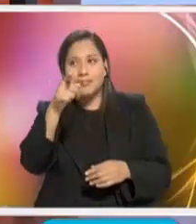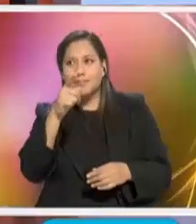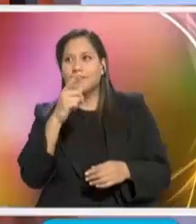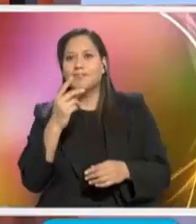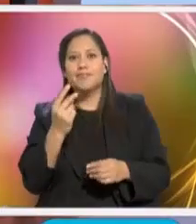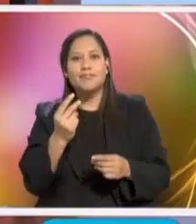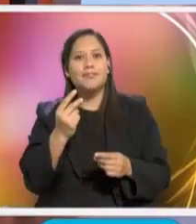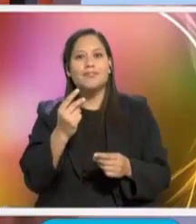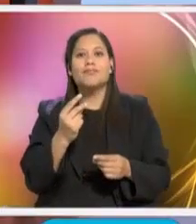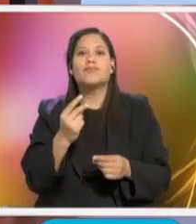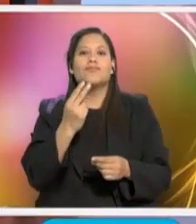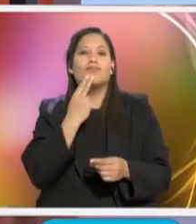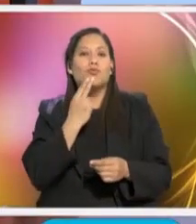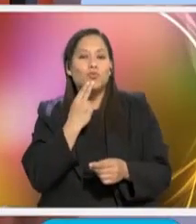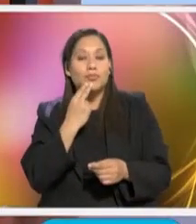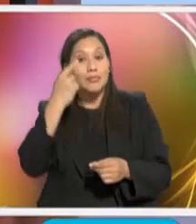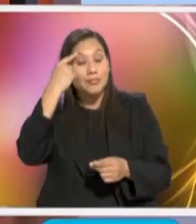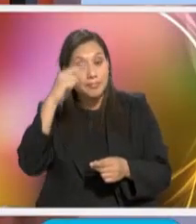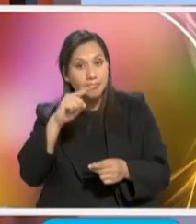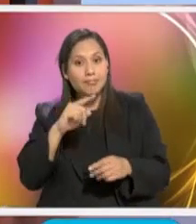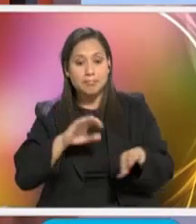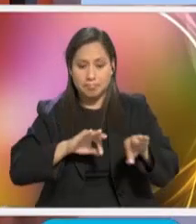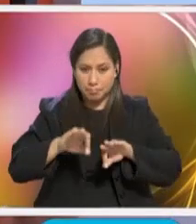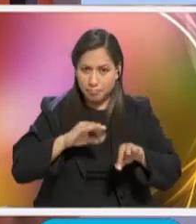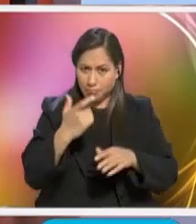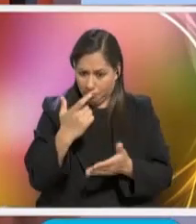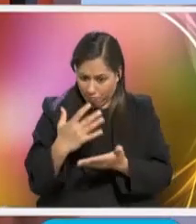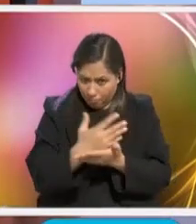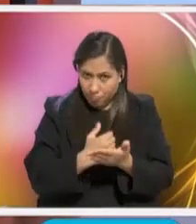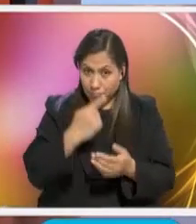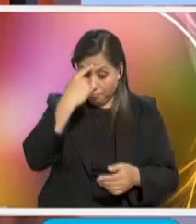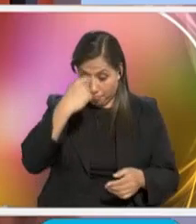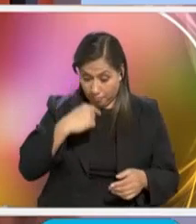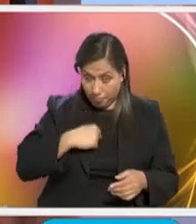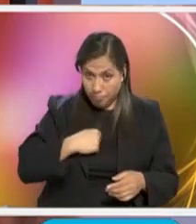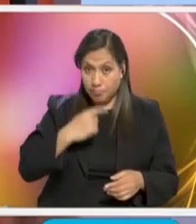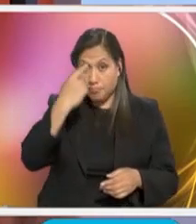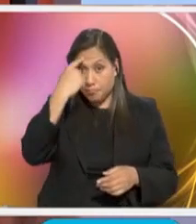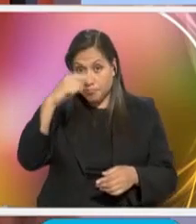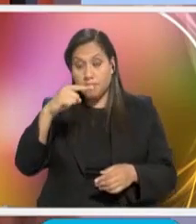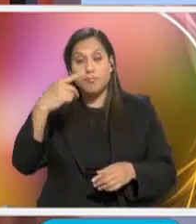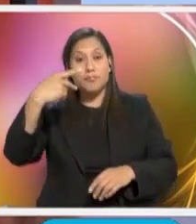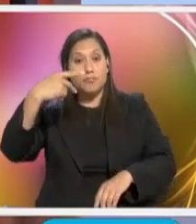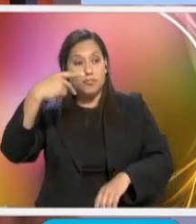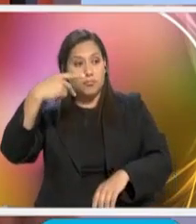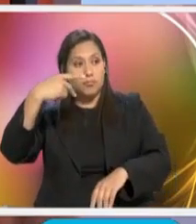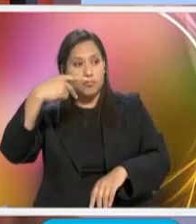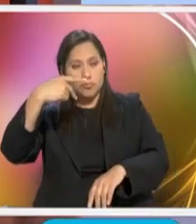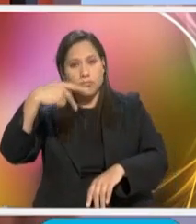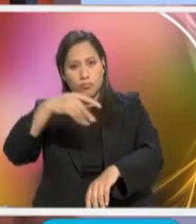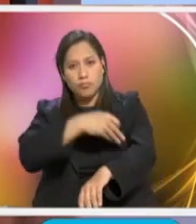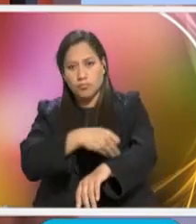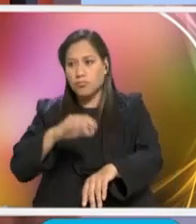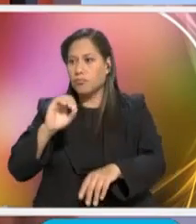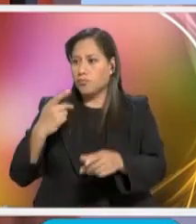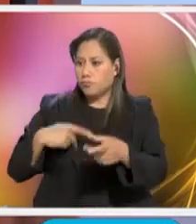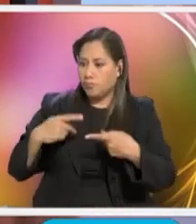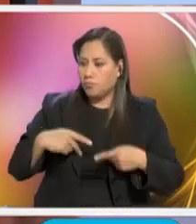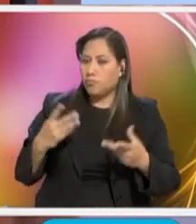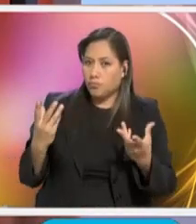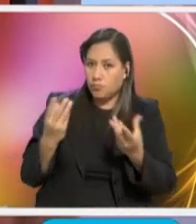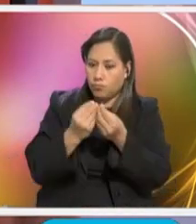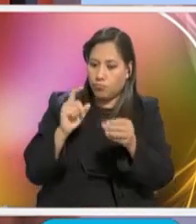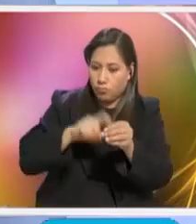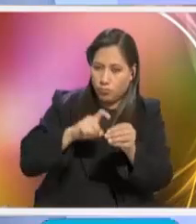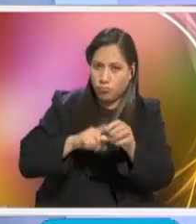herramienta para poder generar un trabajo tanto para ellos como para las personas que puedan colaborar con ellos. Tú